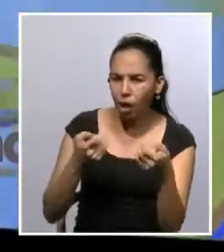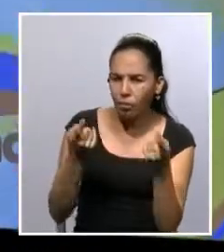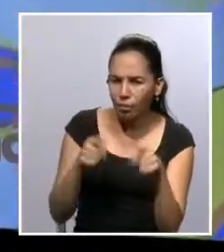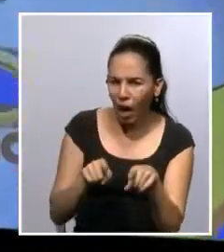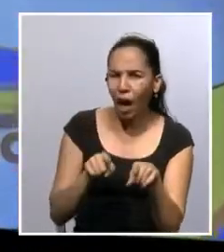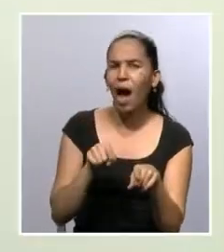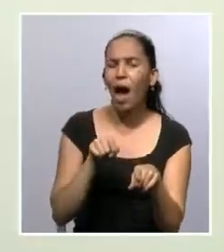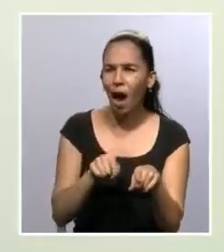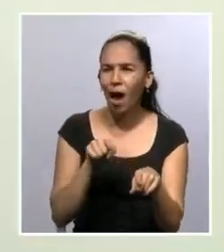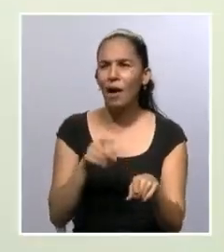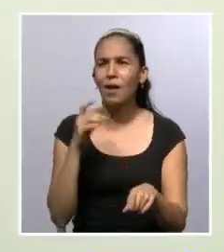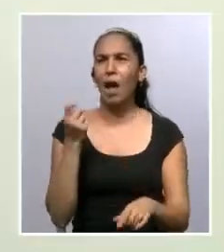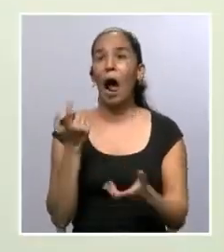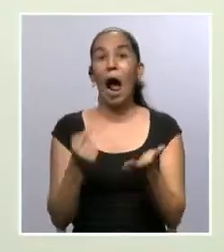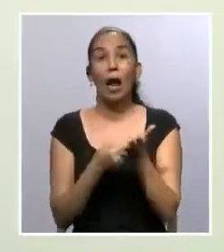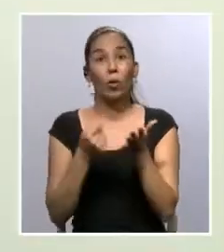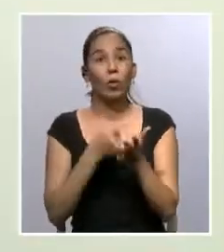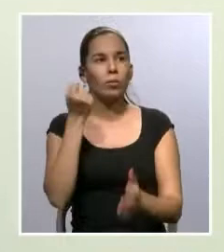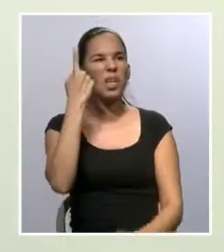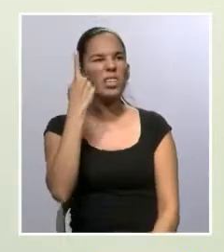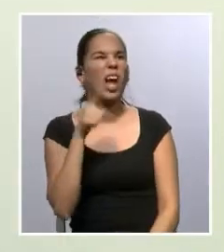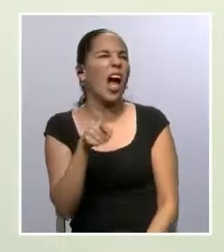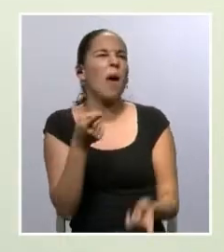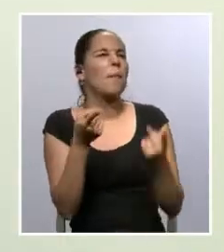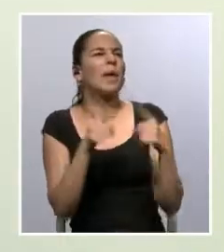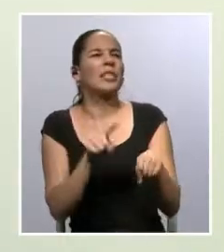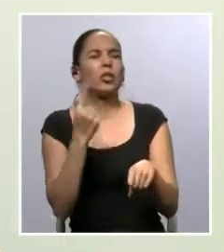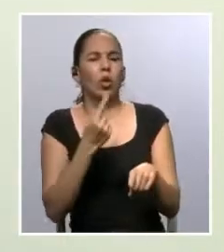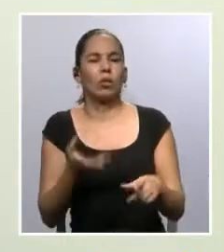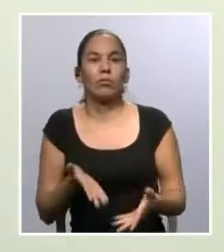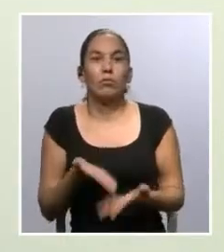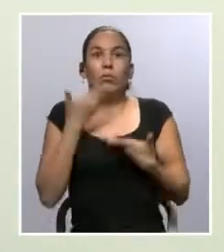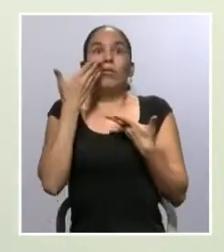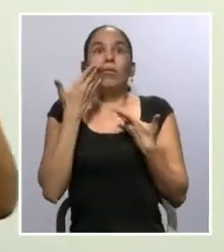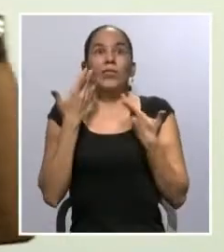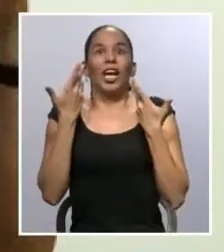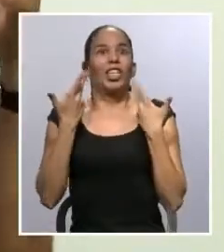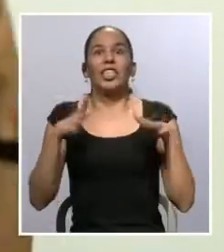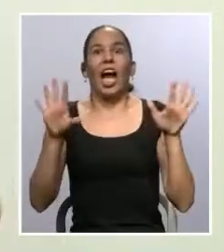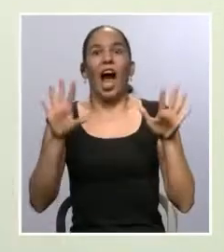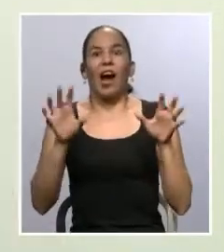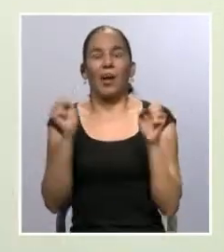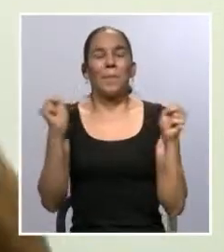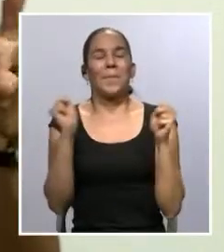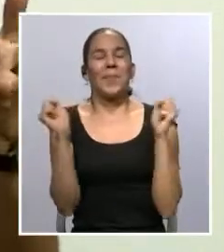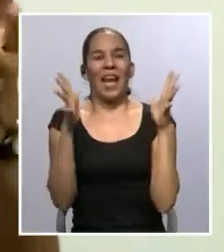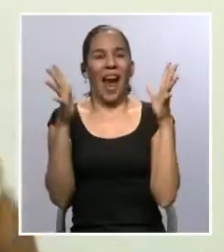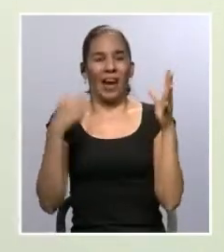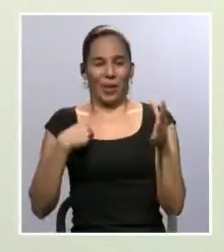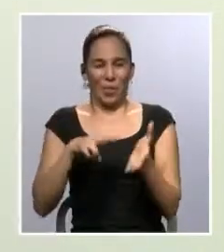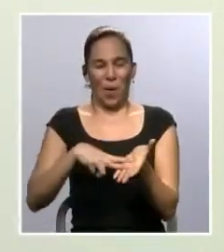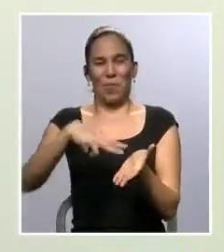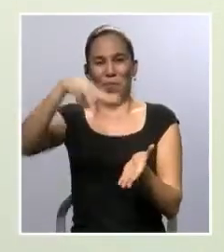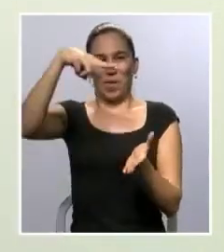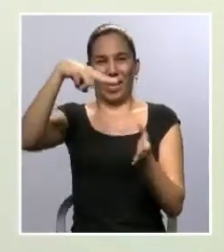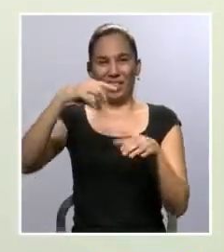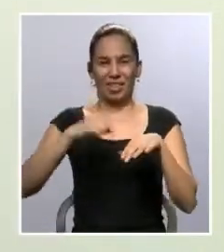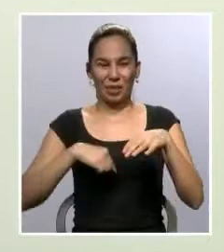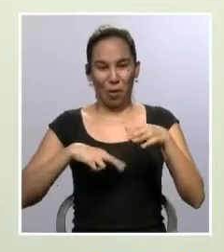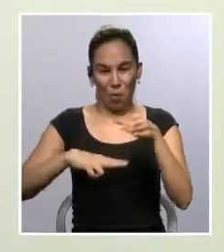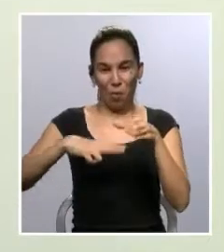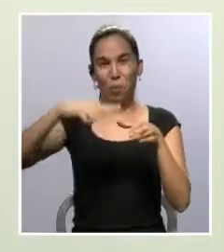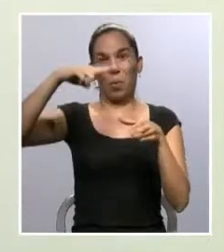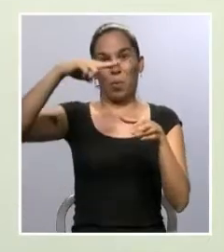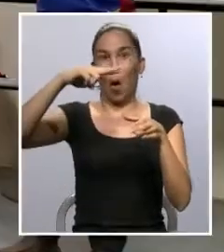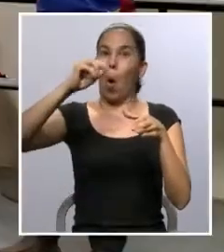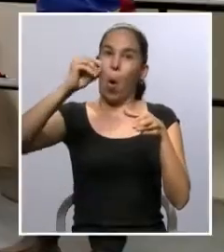Claro. Y algunos piensan que esto ocurre simplemente porque uno toma aire y que el aire es como milagroso y nos hace flotar. Sí.